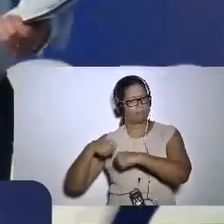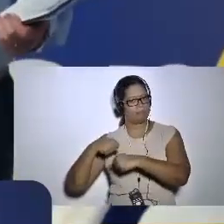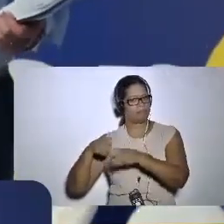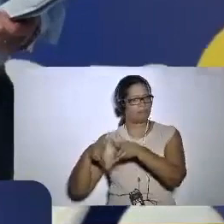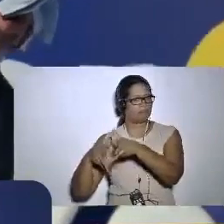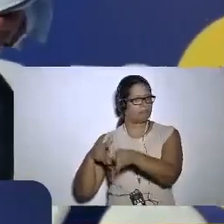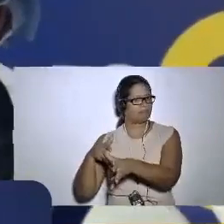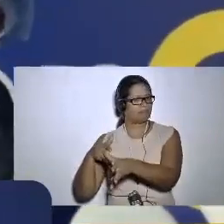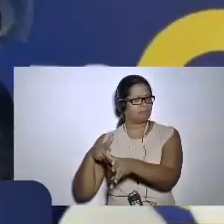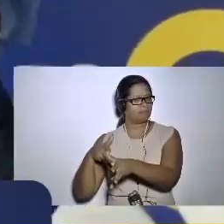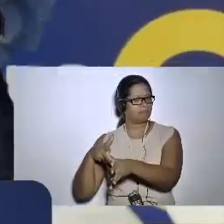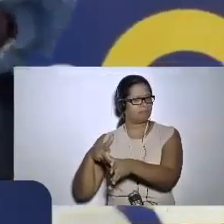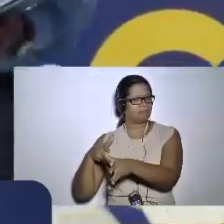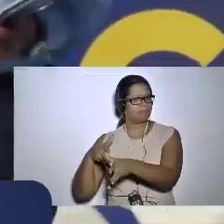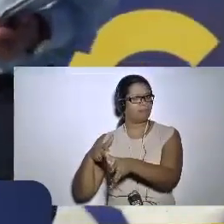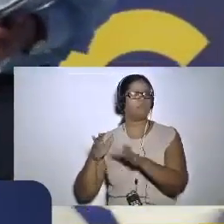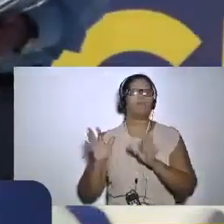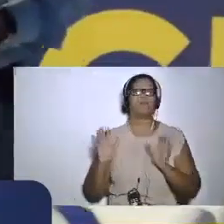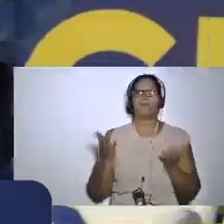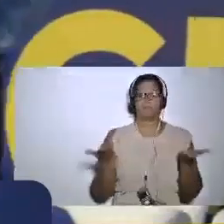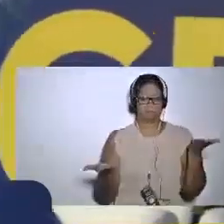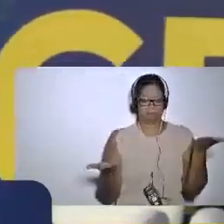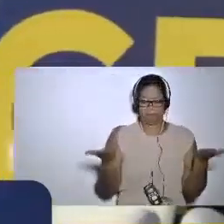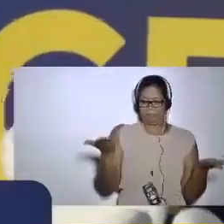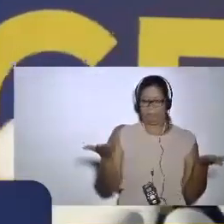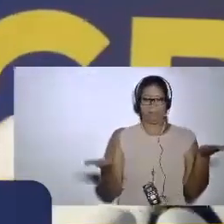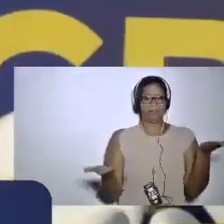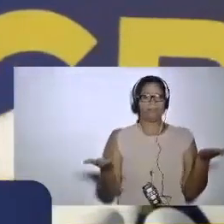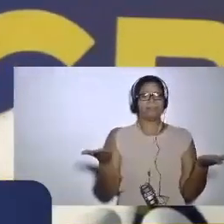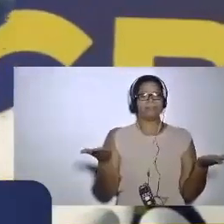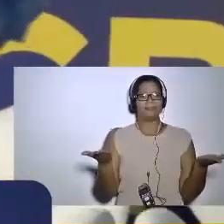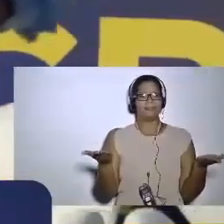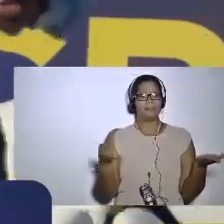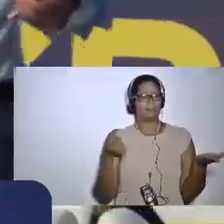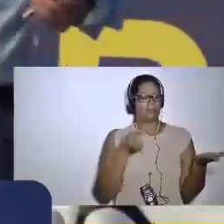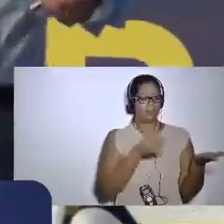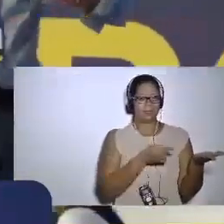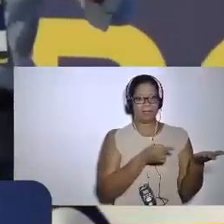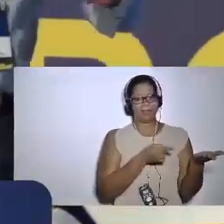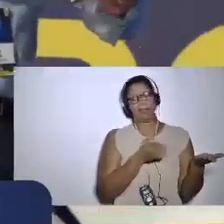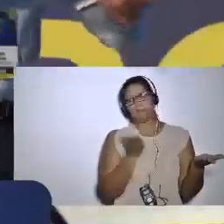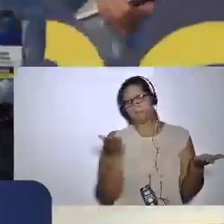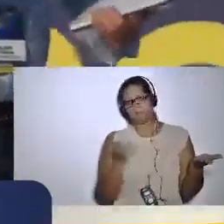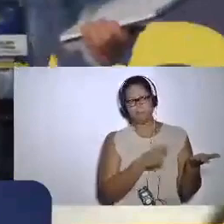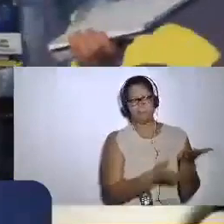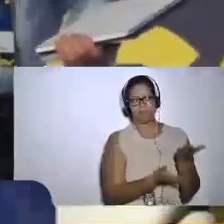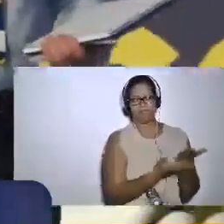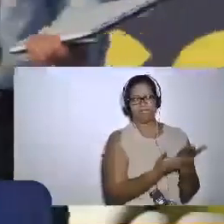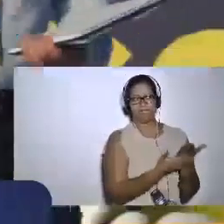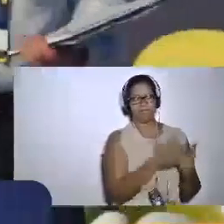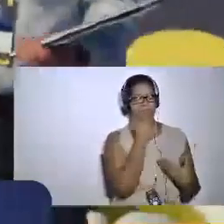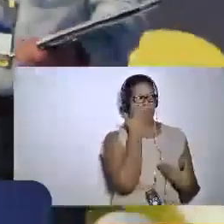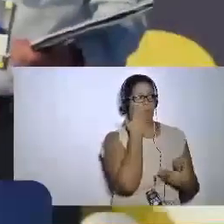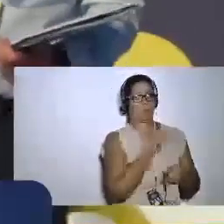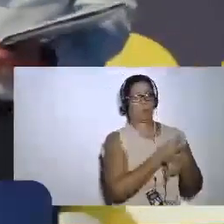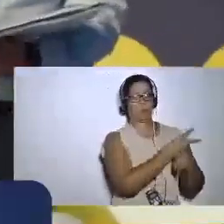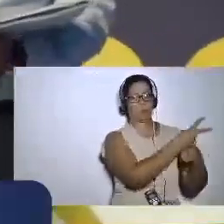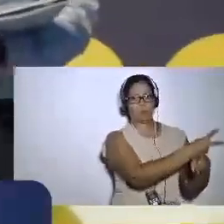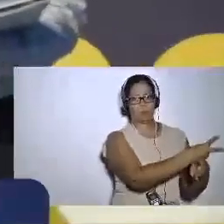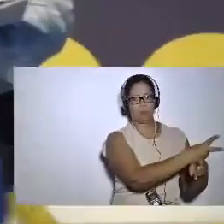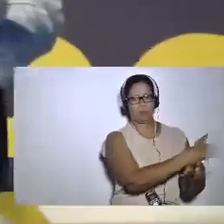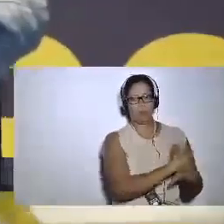donde todo quede congelado y quede imposible. Nosotros queremos un balance entre una precaución extrema